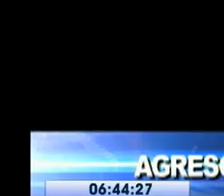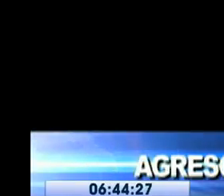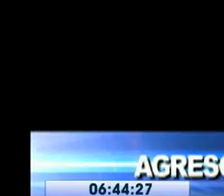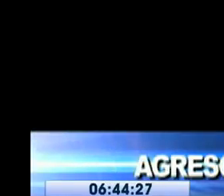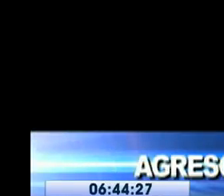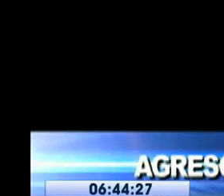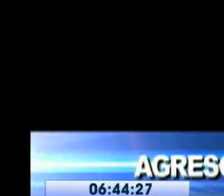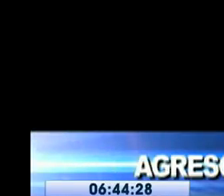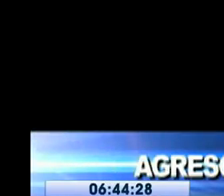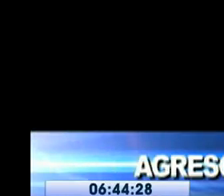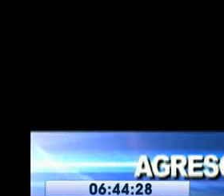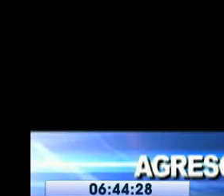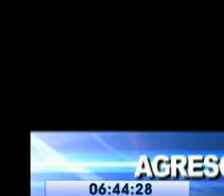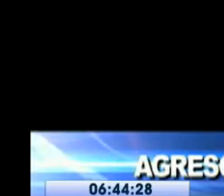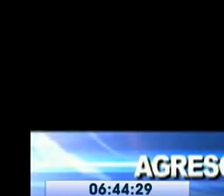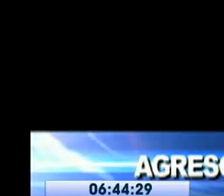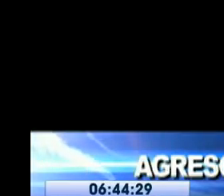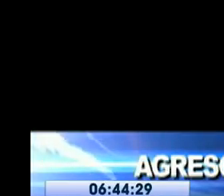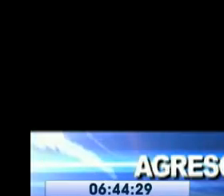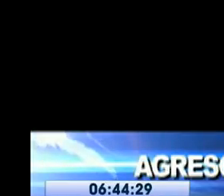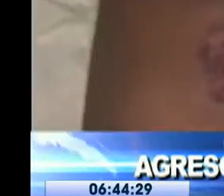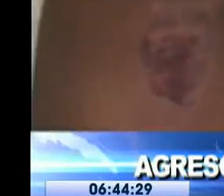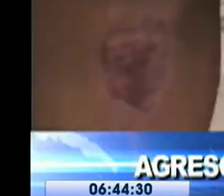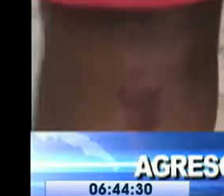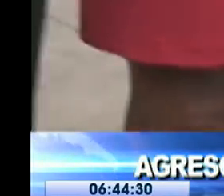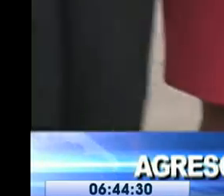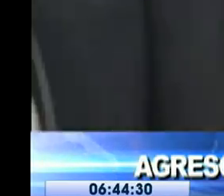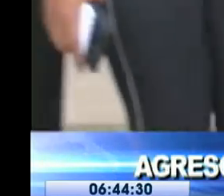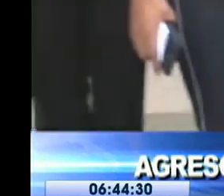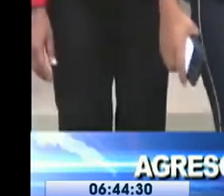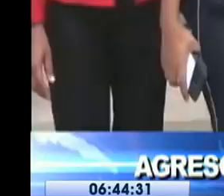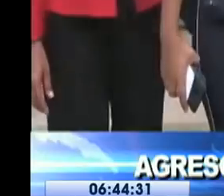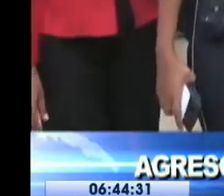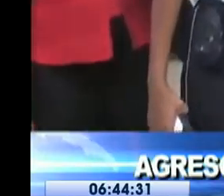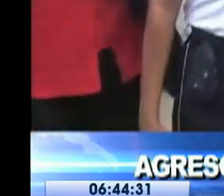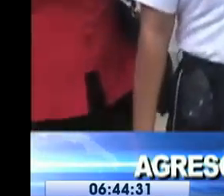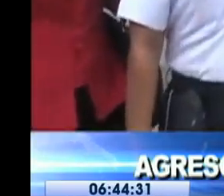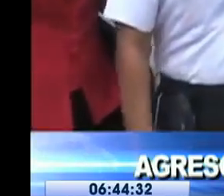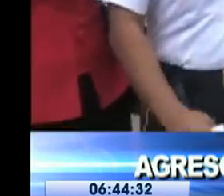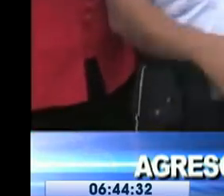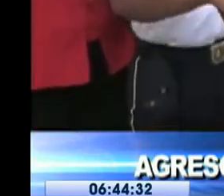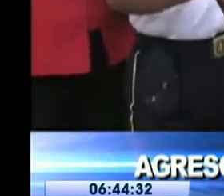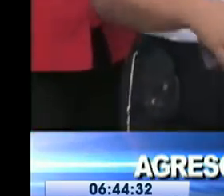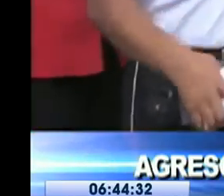Puerto Viejo, en la provincia de Manabí. La víctima narra los hechos.